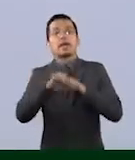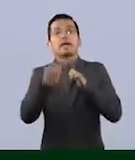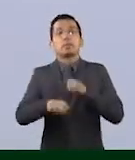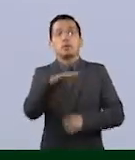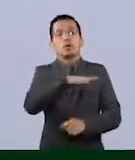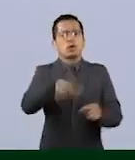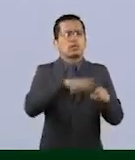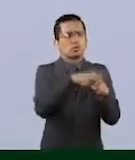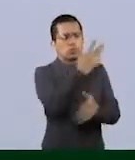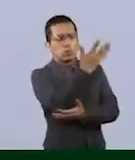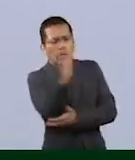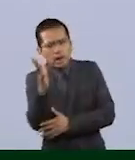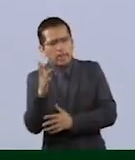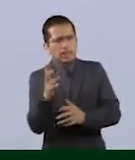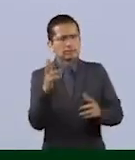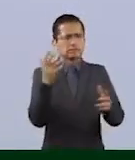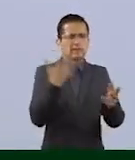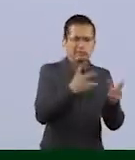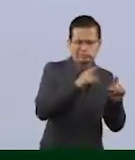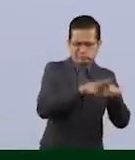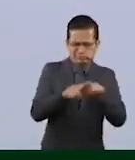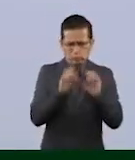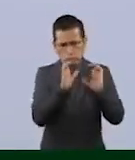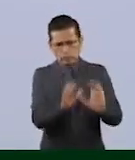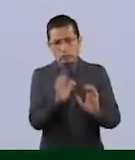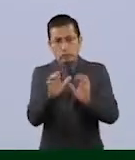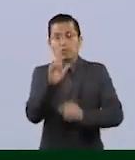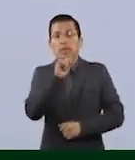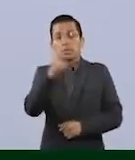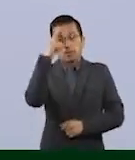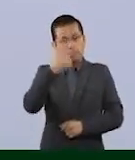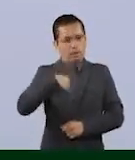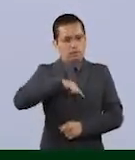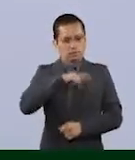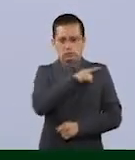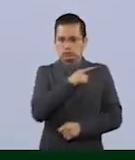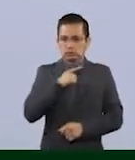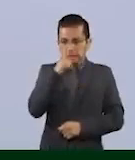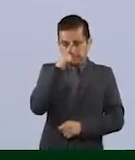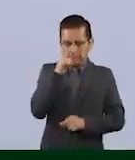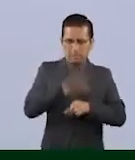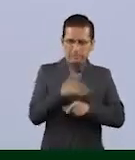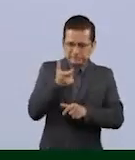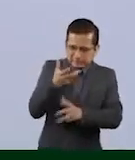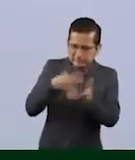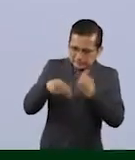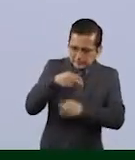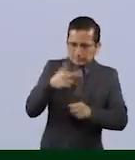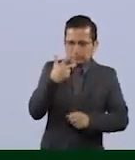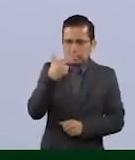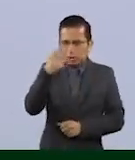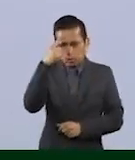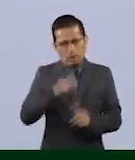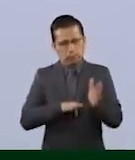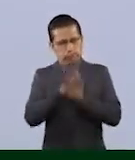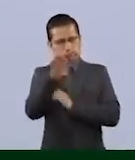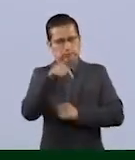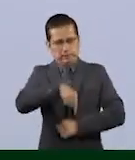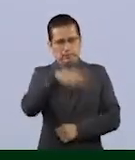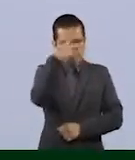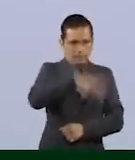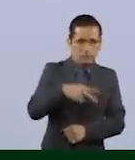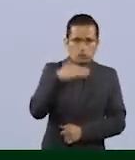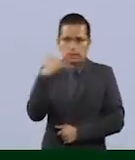que tenemos los dos países, tanto Alemania en México como México en Alemania. Y creo que este, que es el cuarto encuentro que tenemos como grupo de